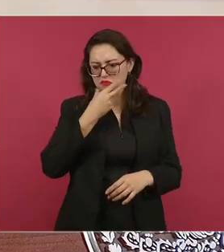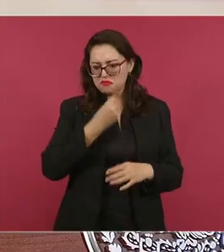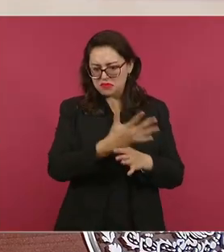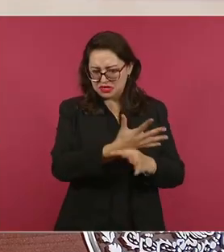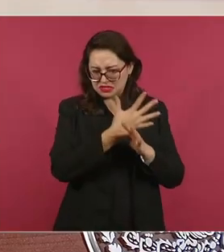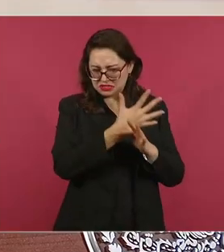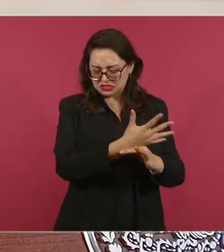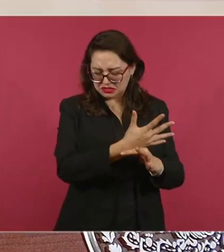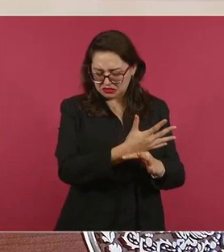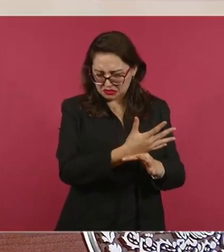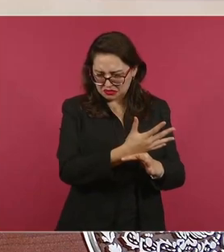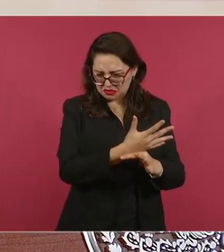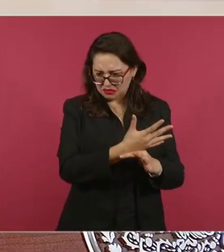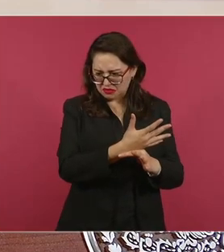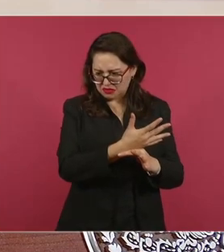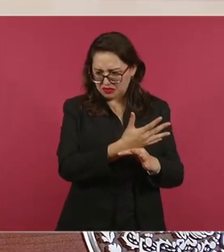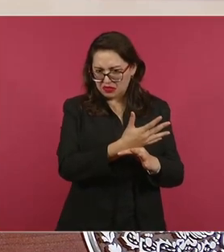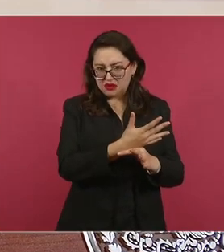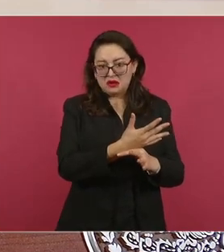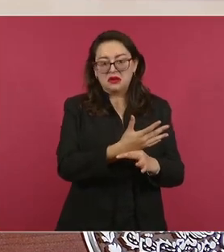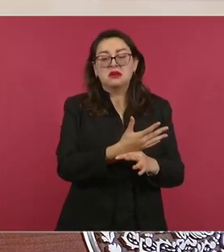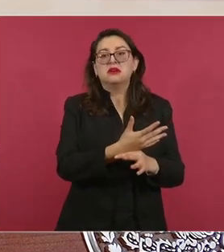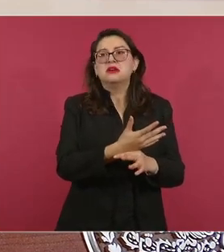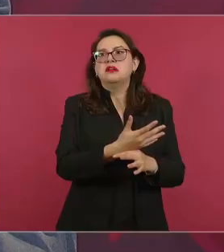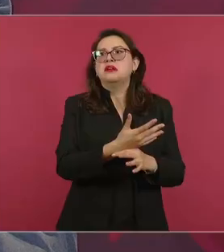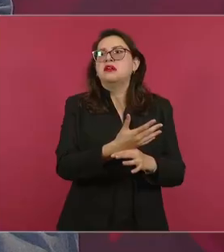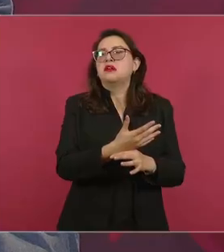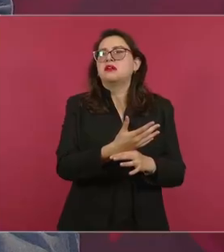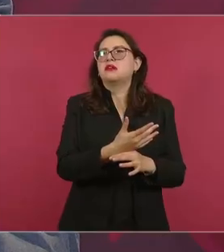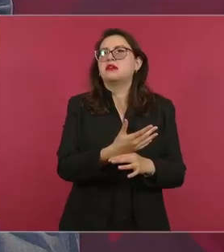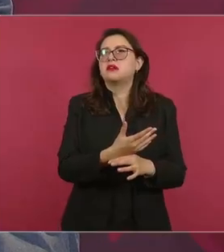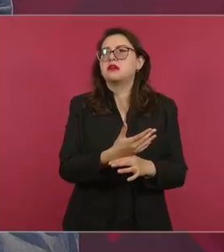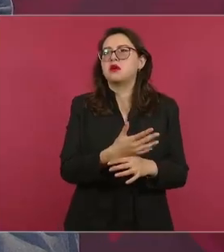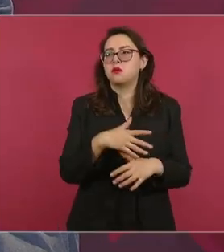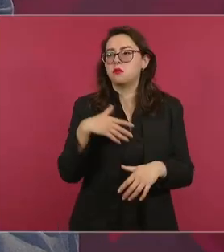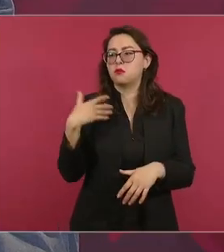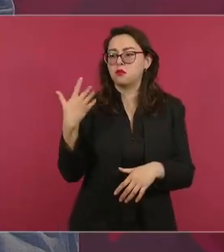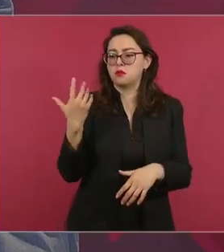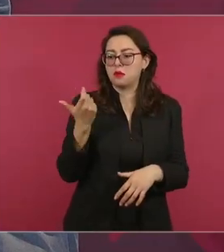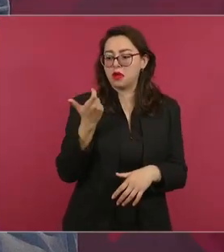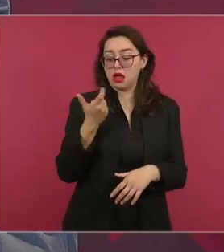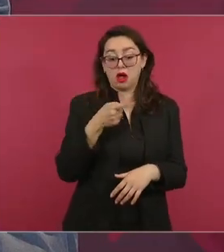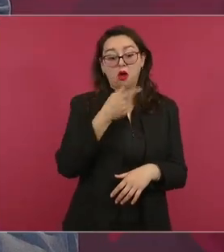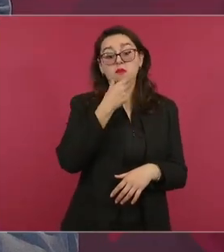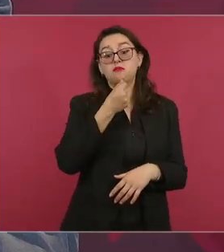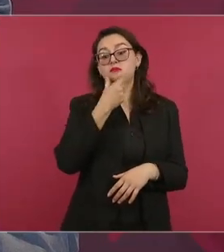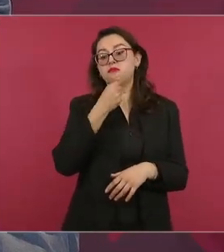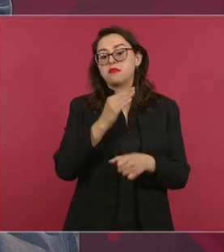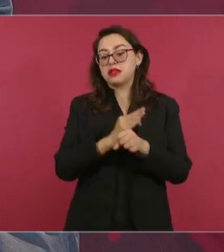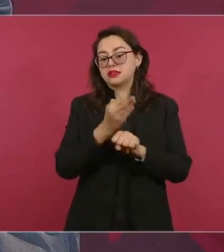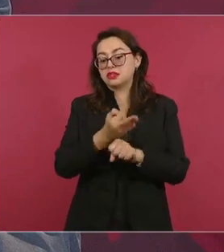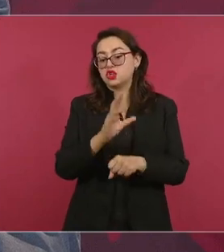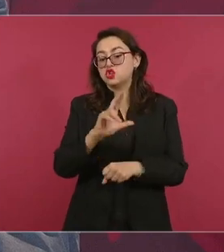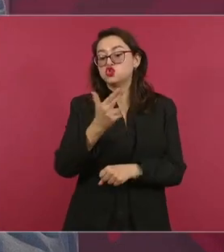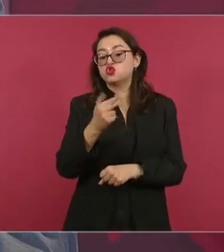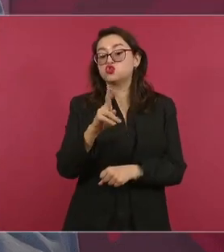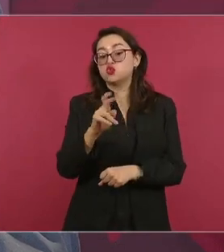ir el peso a 25, Chumel Torres, el experto